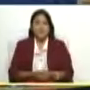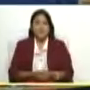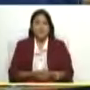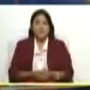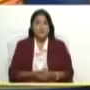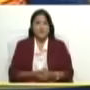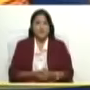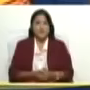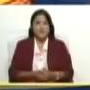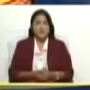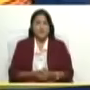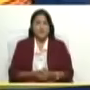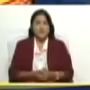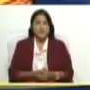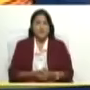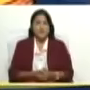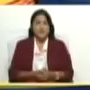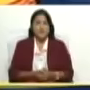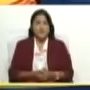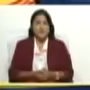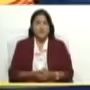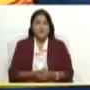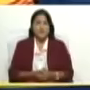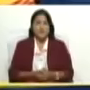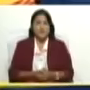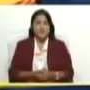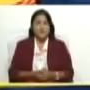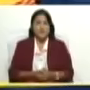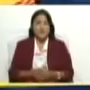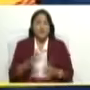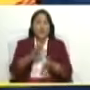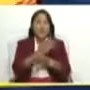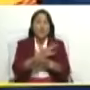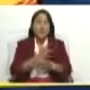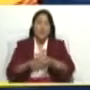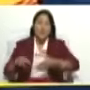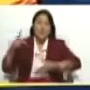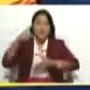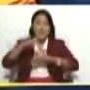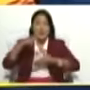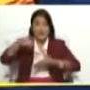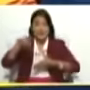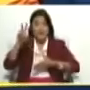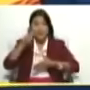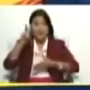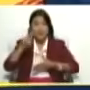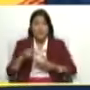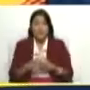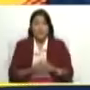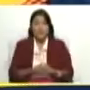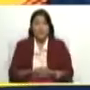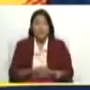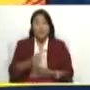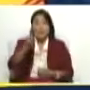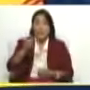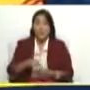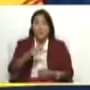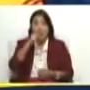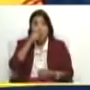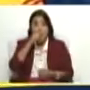1983 fueron los Juegos Panamericanos en Venezuela y tuvimos un gran corredor en